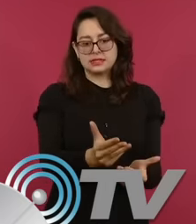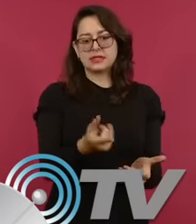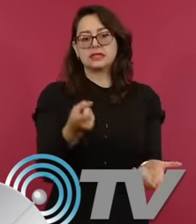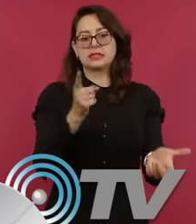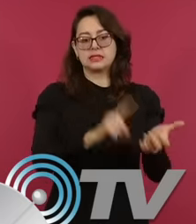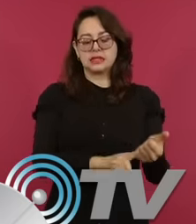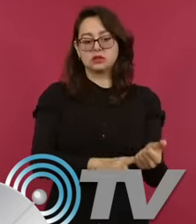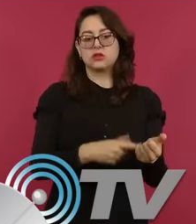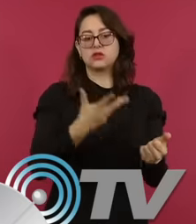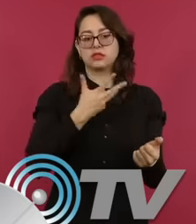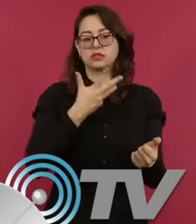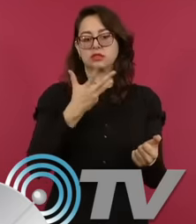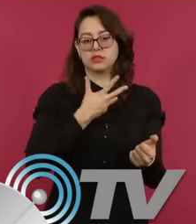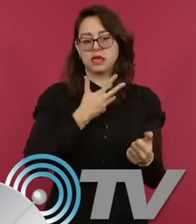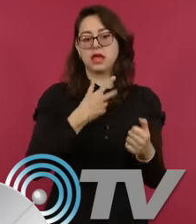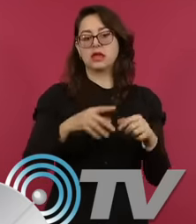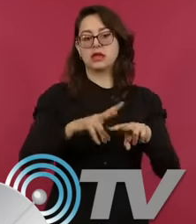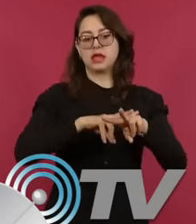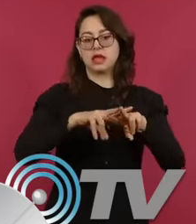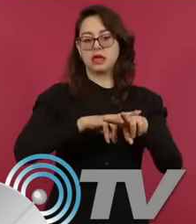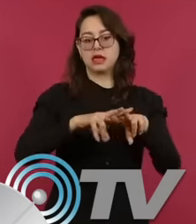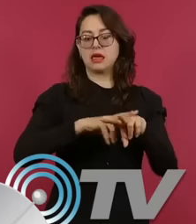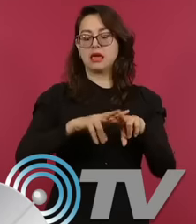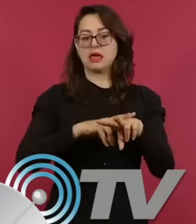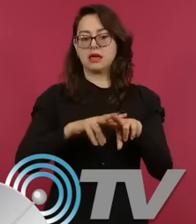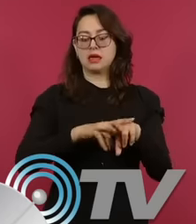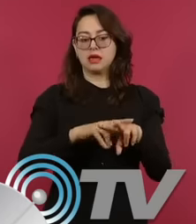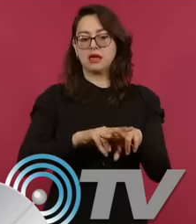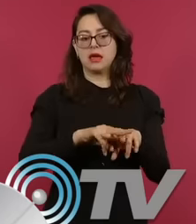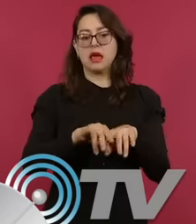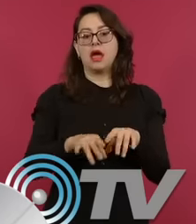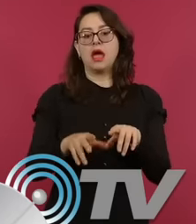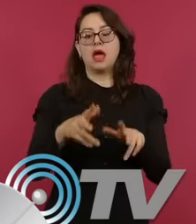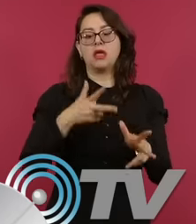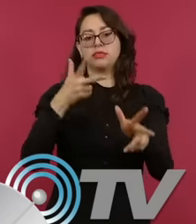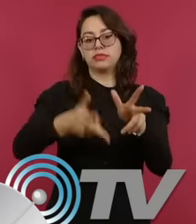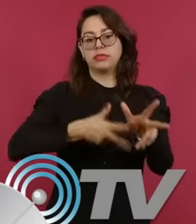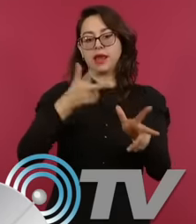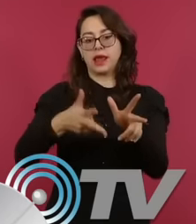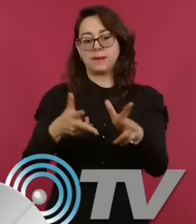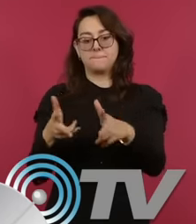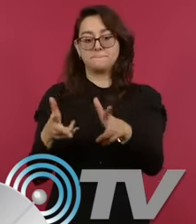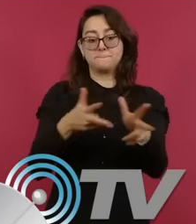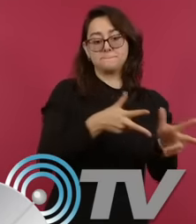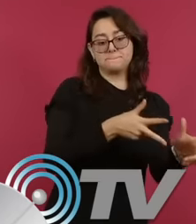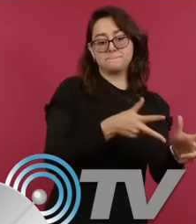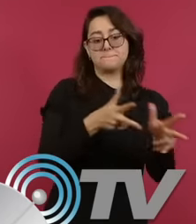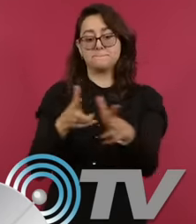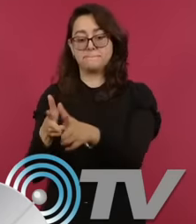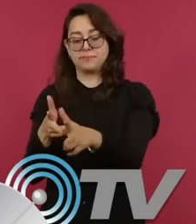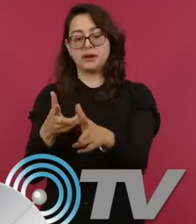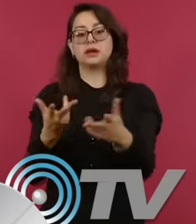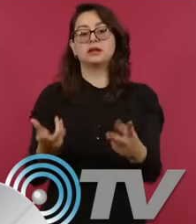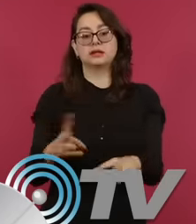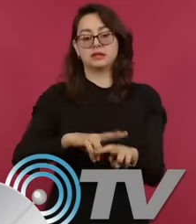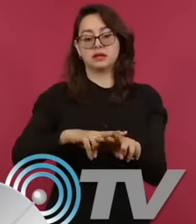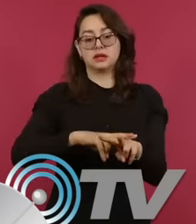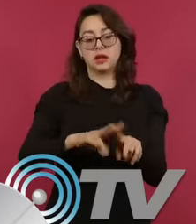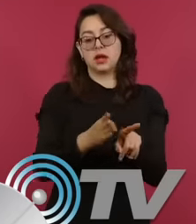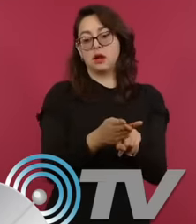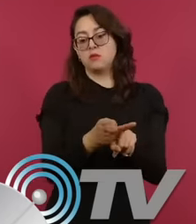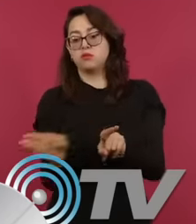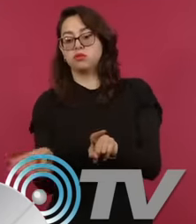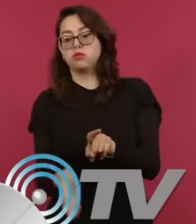el patio de intercambio de transferencia de carga en Palenque, que nos permite la unión con el corredor interoceánico del Istmo